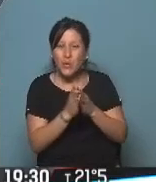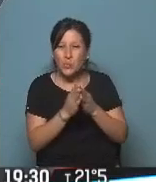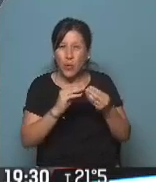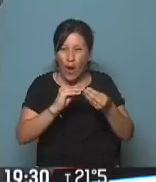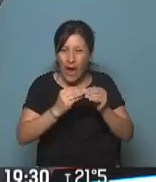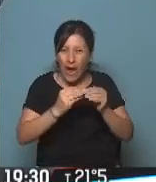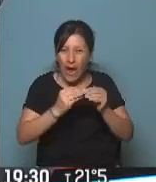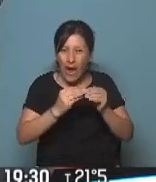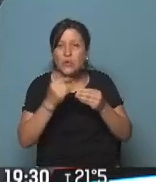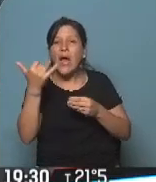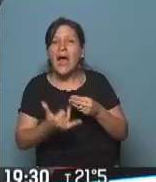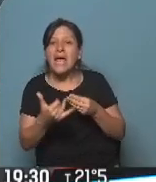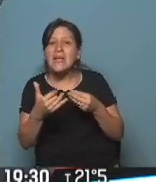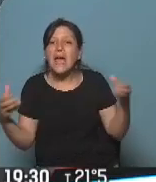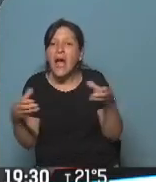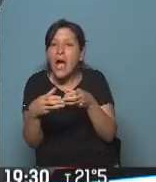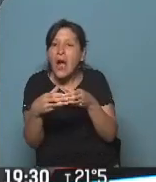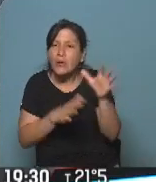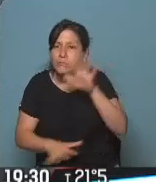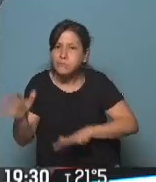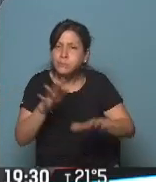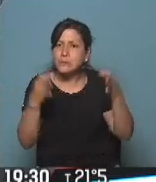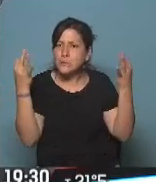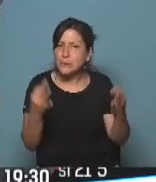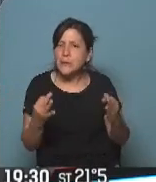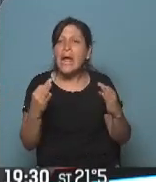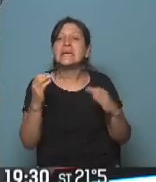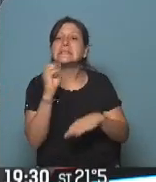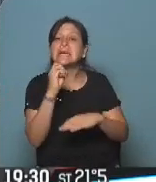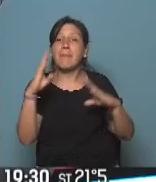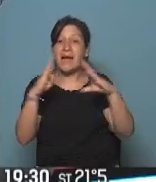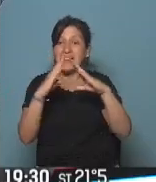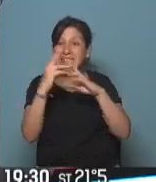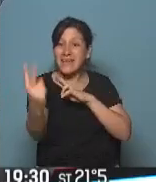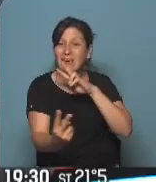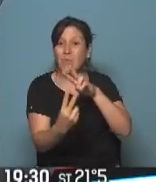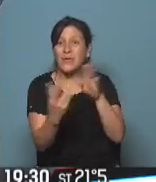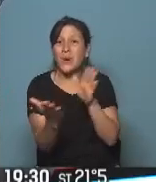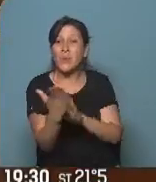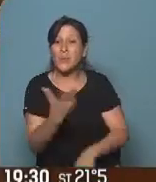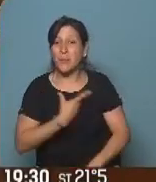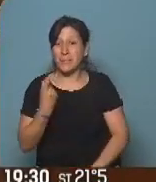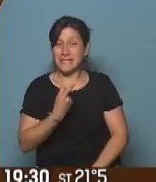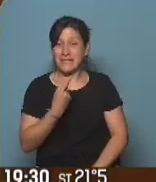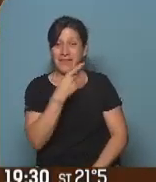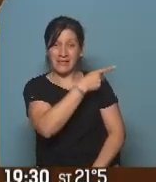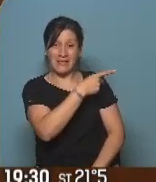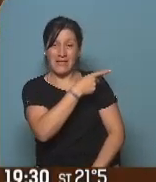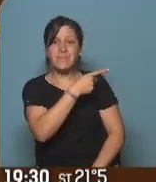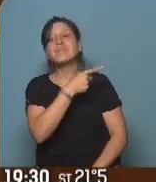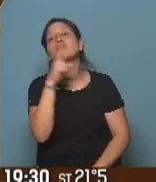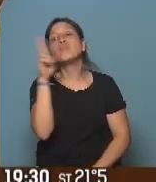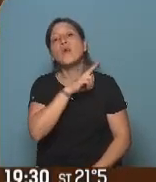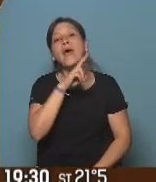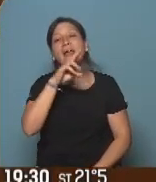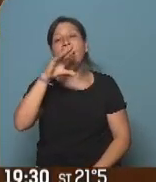hay una agrupación que trabaja muy seriamente y que es la casa del encuentro estamos con su presidenta ada ricoh bienvenida cómo le va que tal